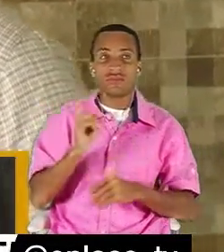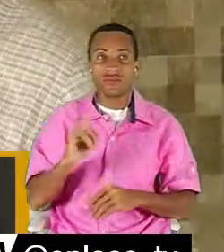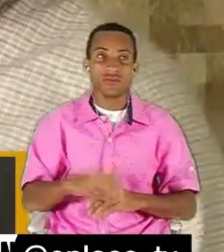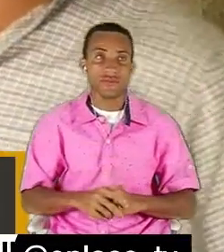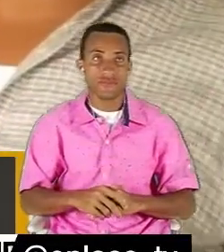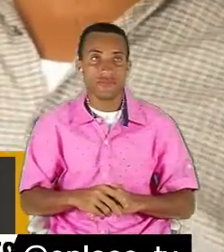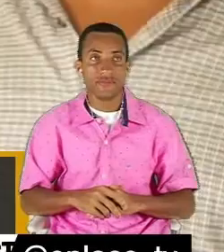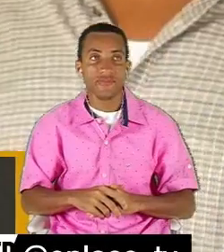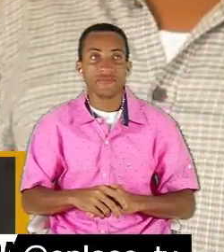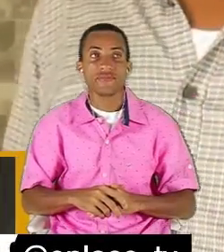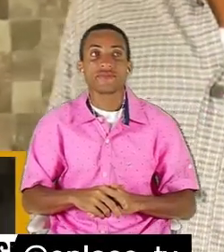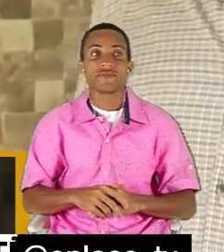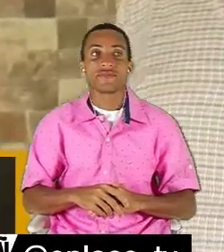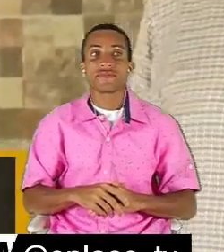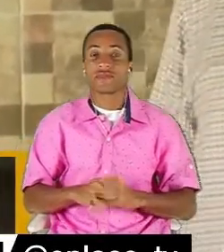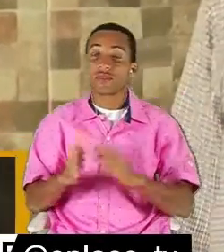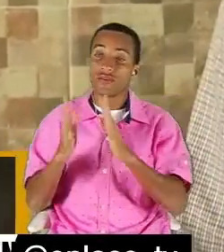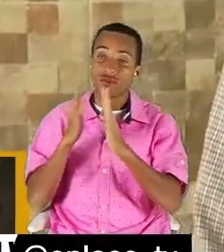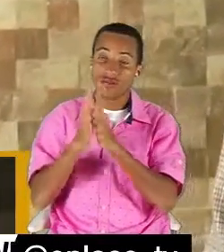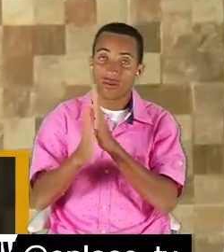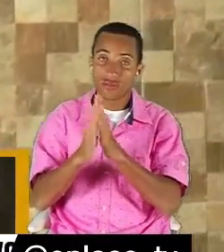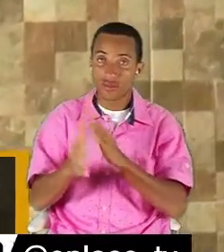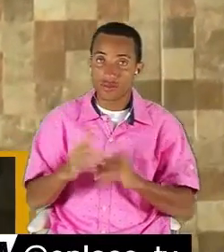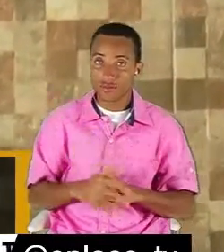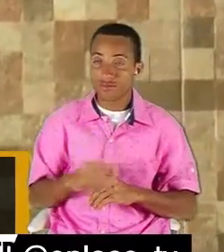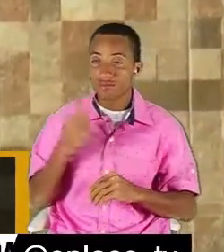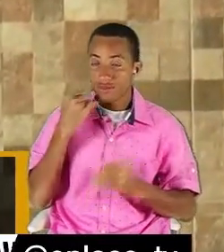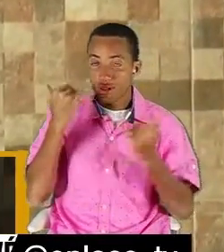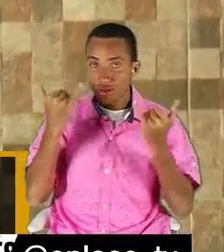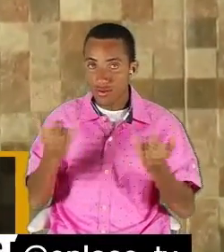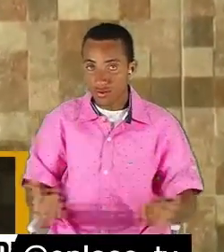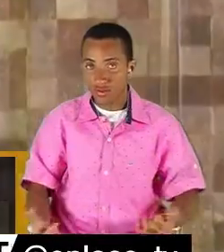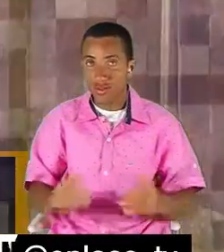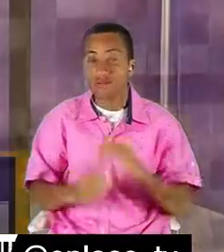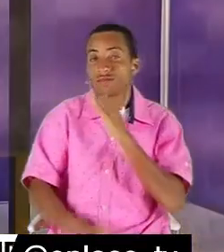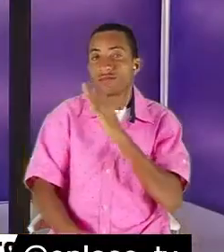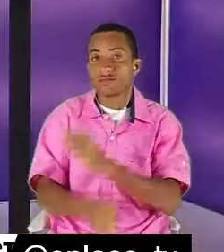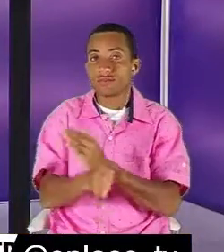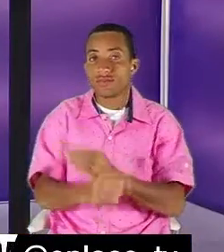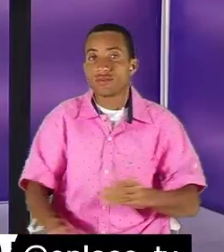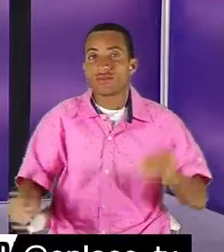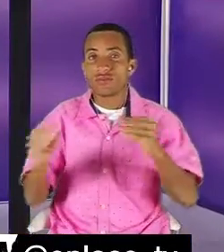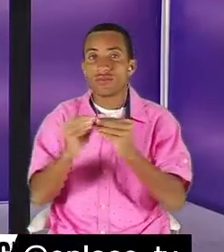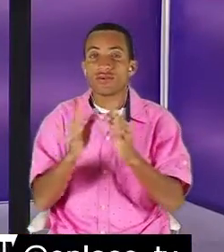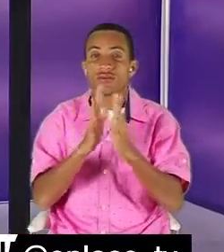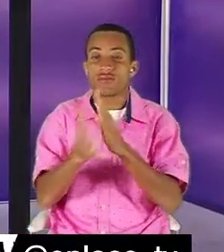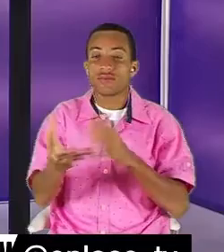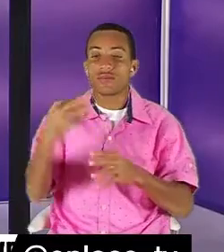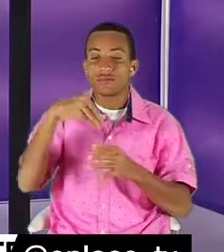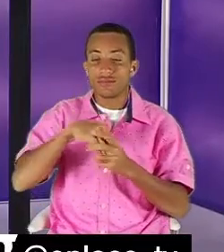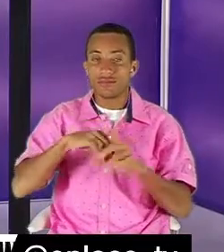muy bien, Yanit, es la información que registramos a esta hora. Continúen ustedes con más información en estudio.